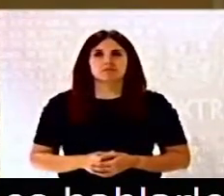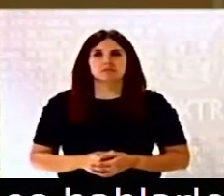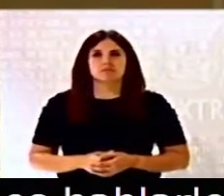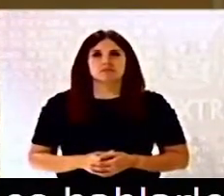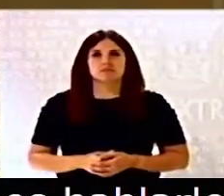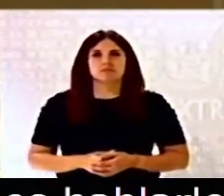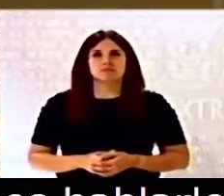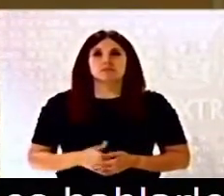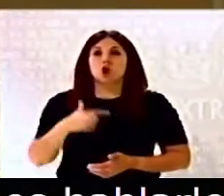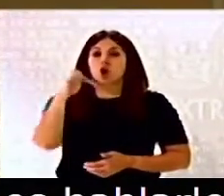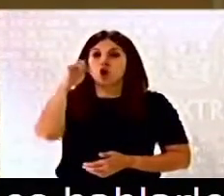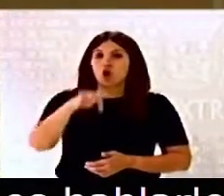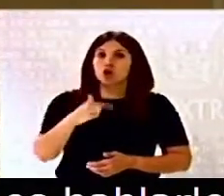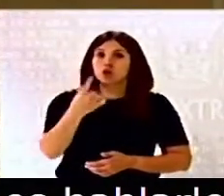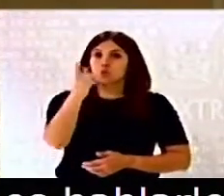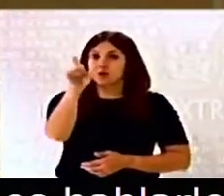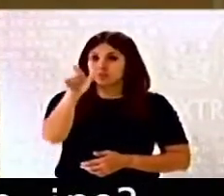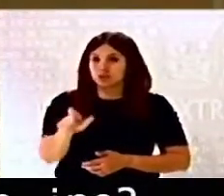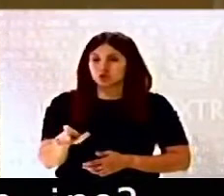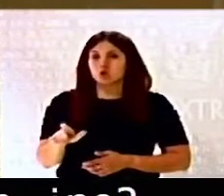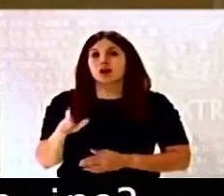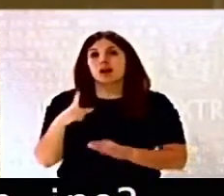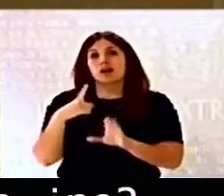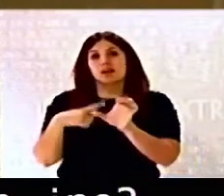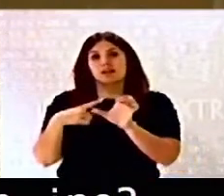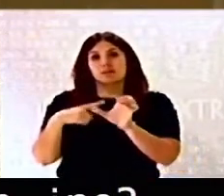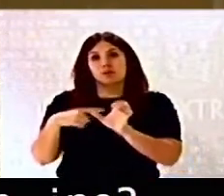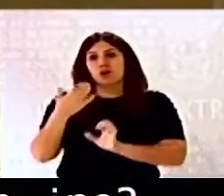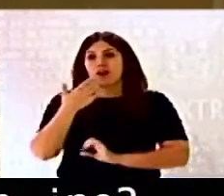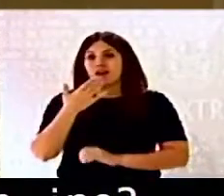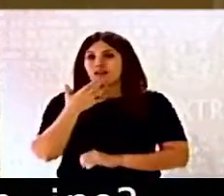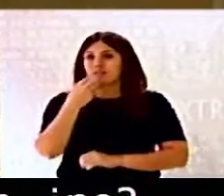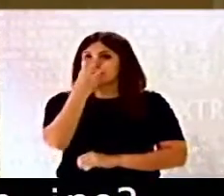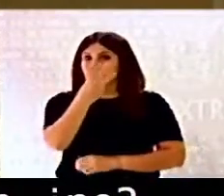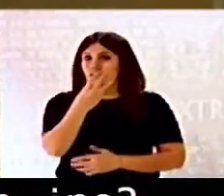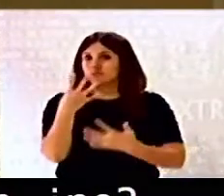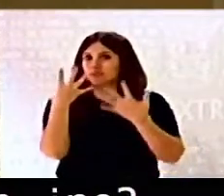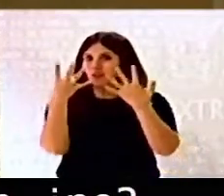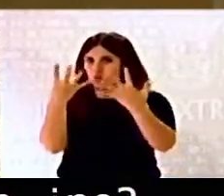Hoy tenemos a una persona en Extremadura ingresada de 39 años de edad,